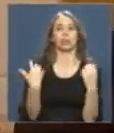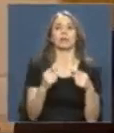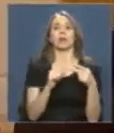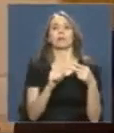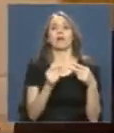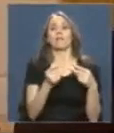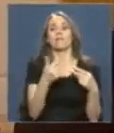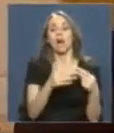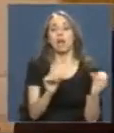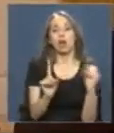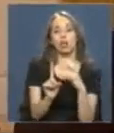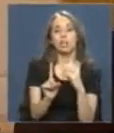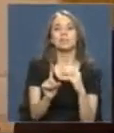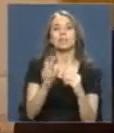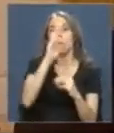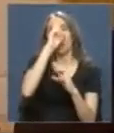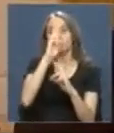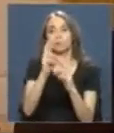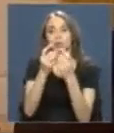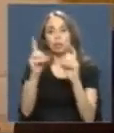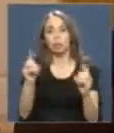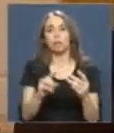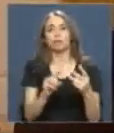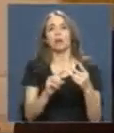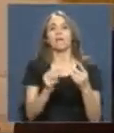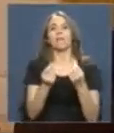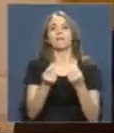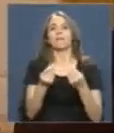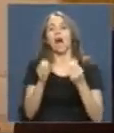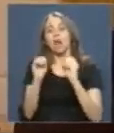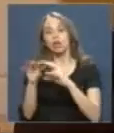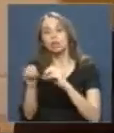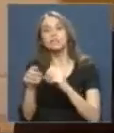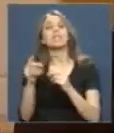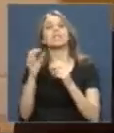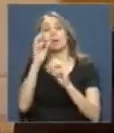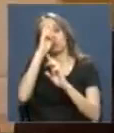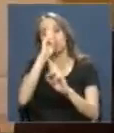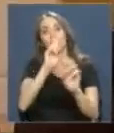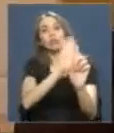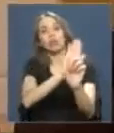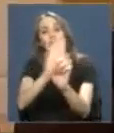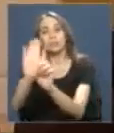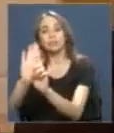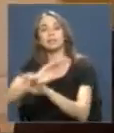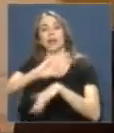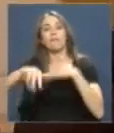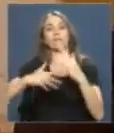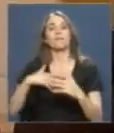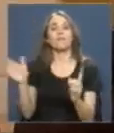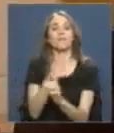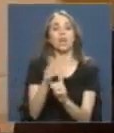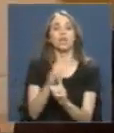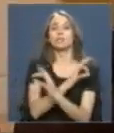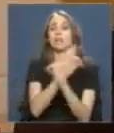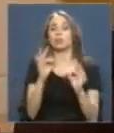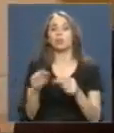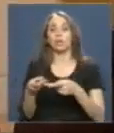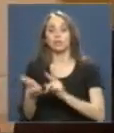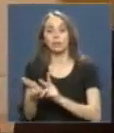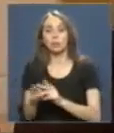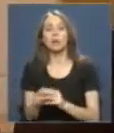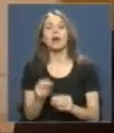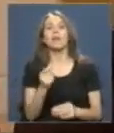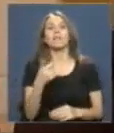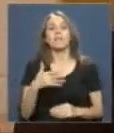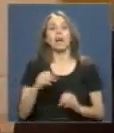valores como el respeto por la democracia, valores como la tolerancia, valores como entender que la violencia no se justifica nunca, valores como